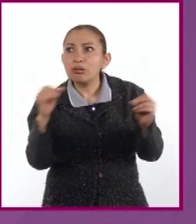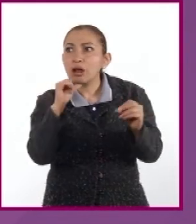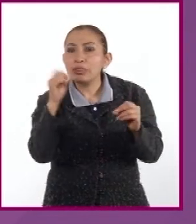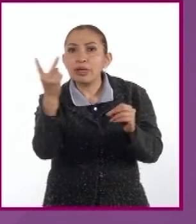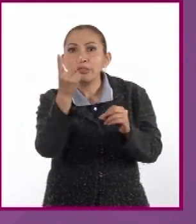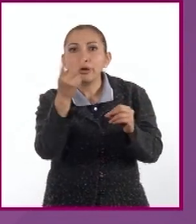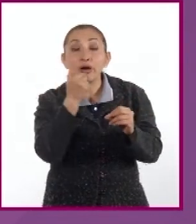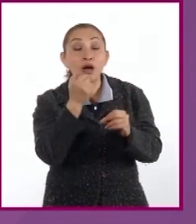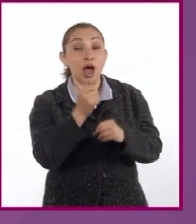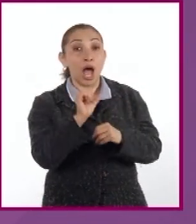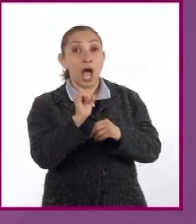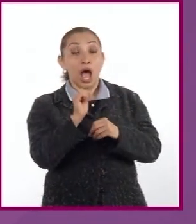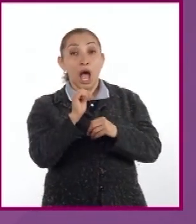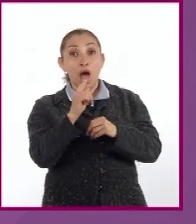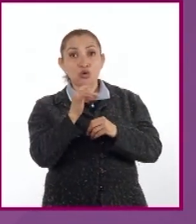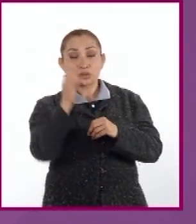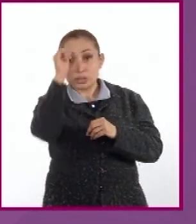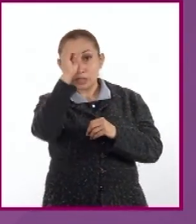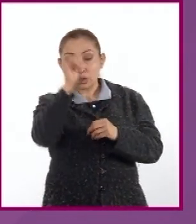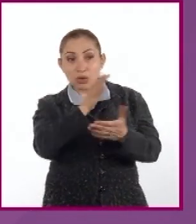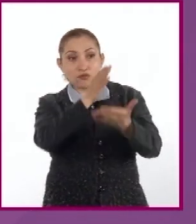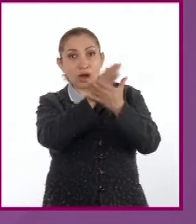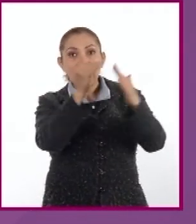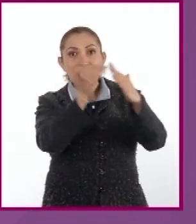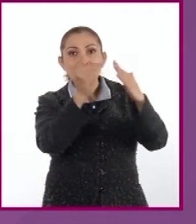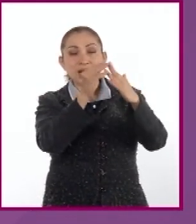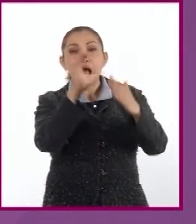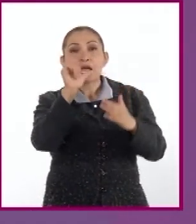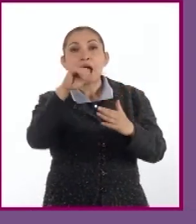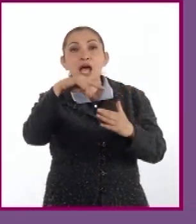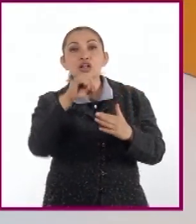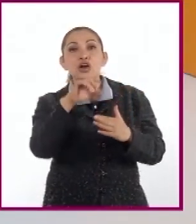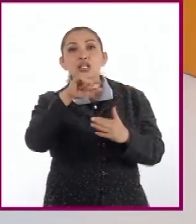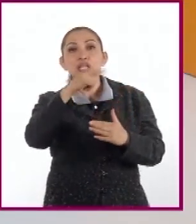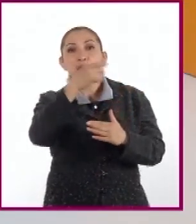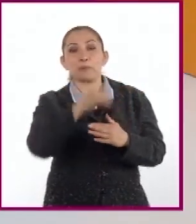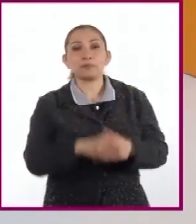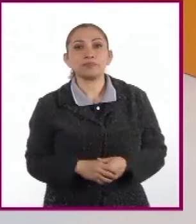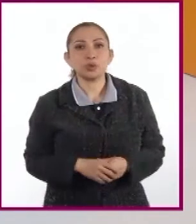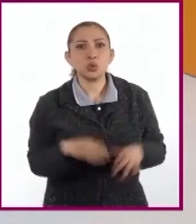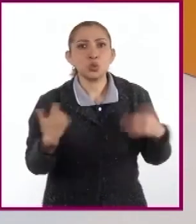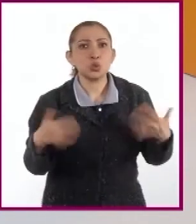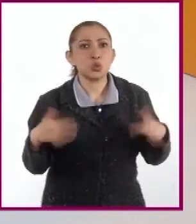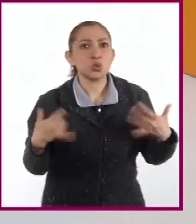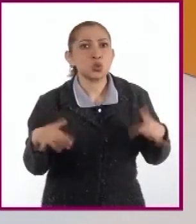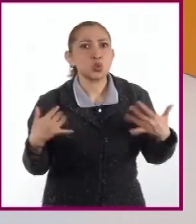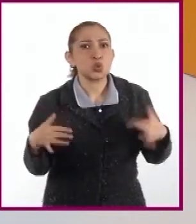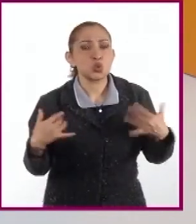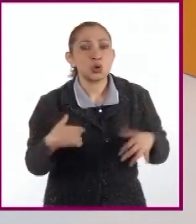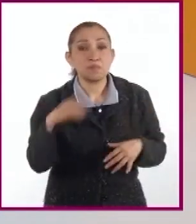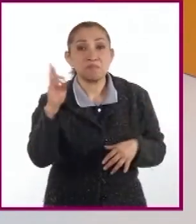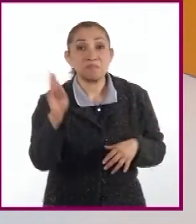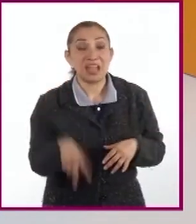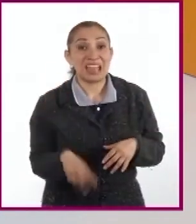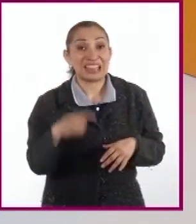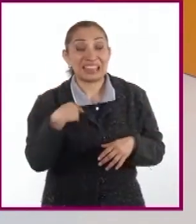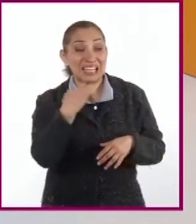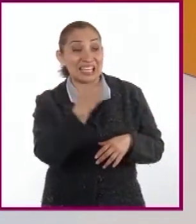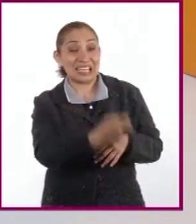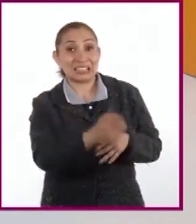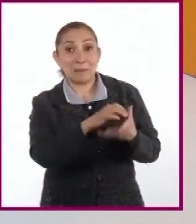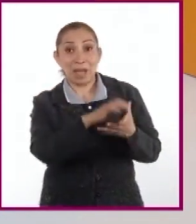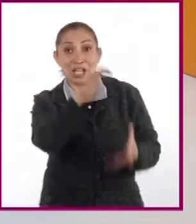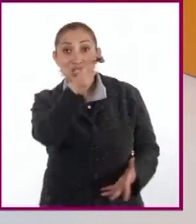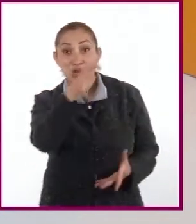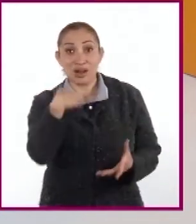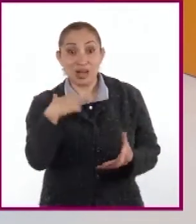Don Agustín decidió entonces dirigirse a la casa del canónigo. ¡Wow! No cabe duda de que en la mayoría